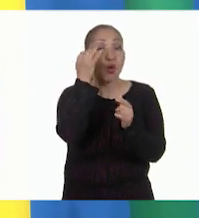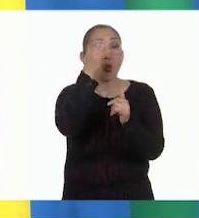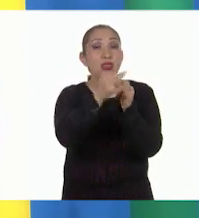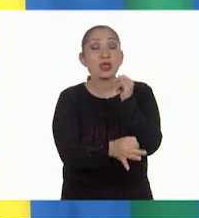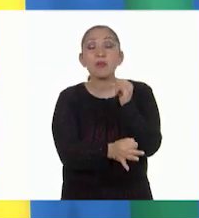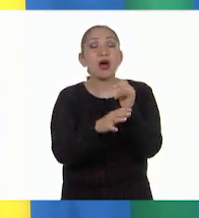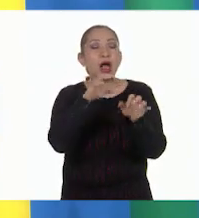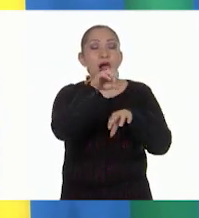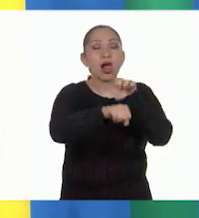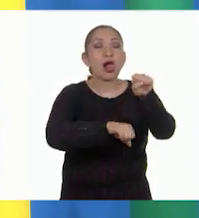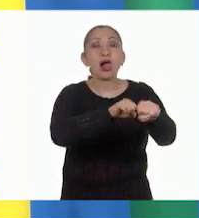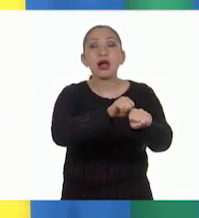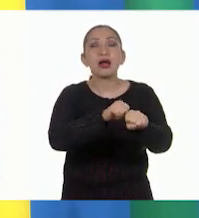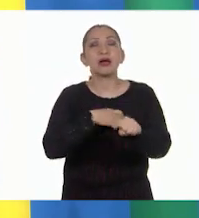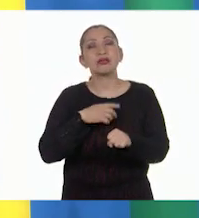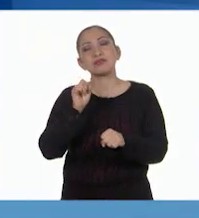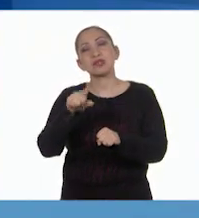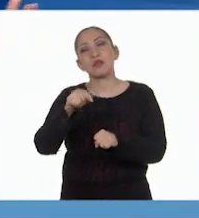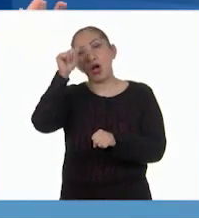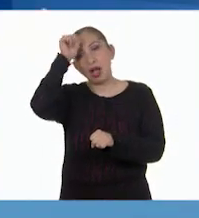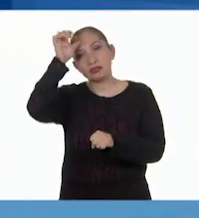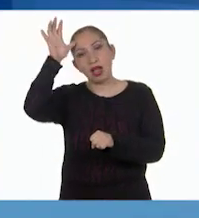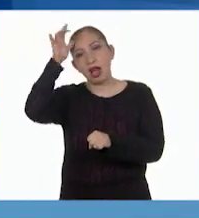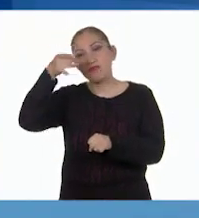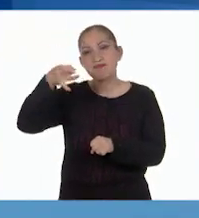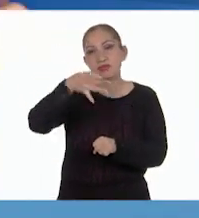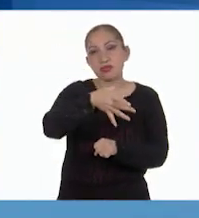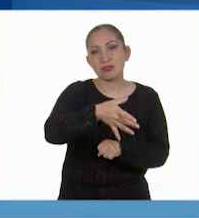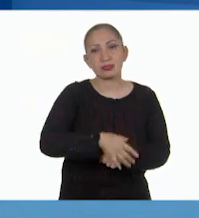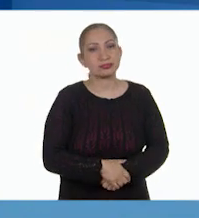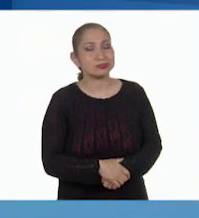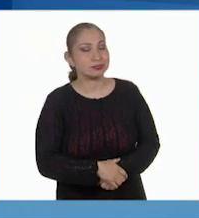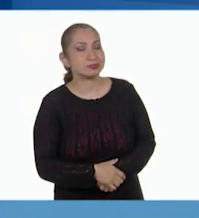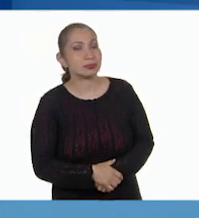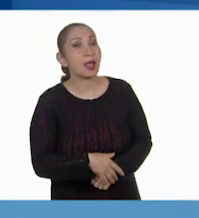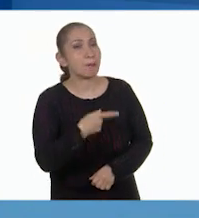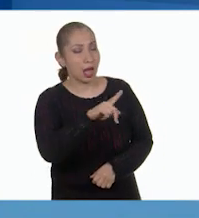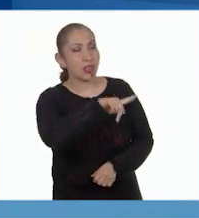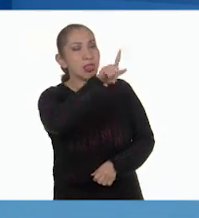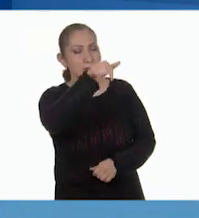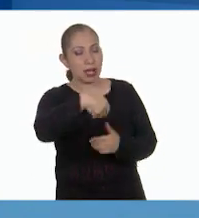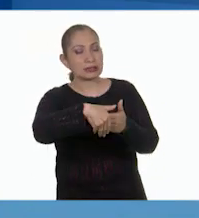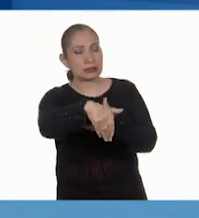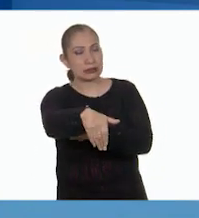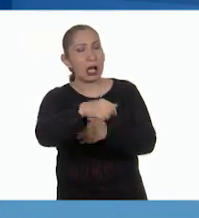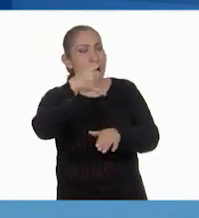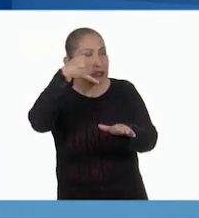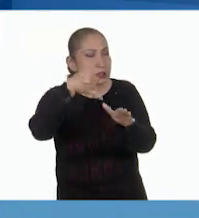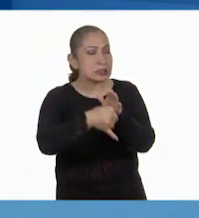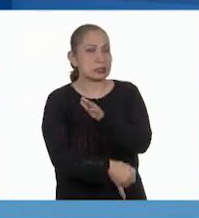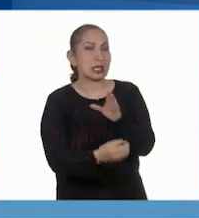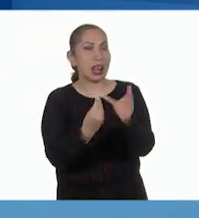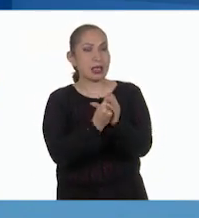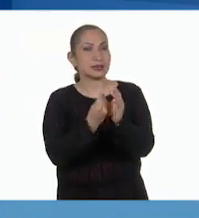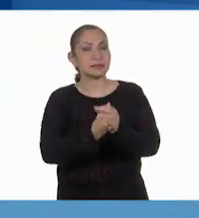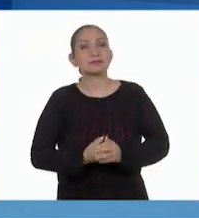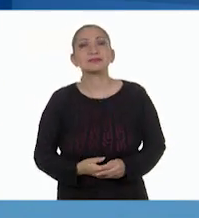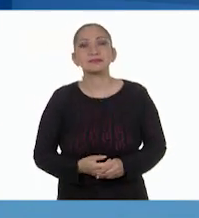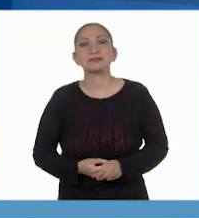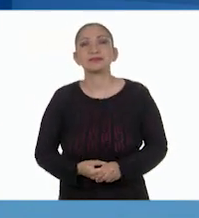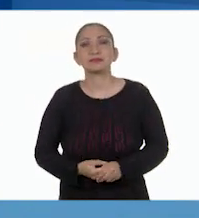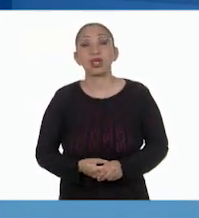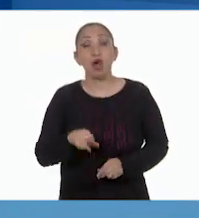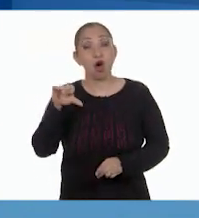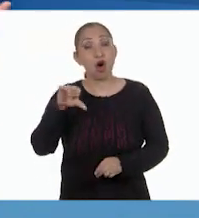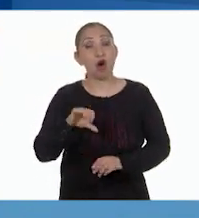Tenochtitlán unos años después, ¿verdad? Así es, Juan Carlos. Pero eso lo veremos con lujo de detalle en las siguientes clases.